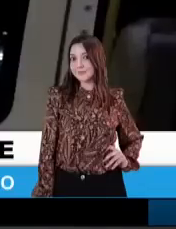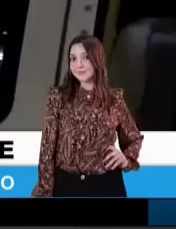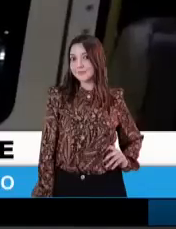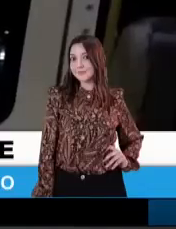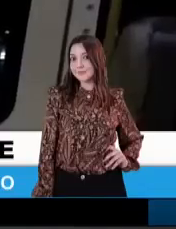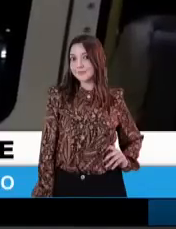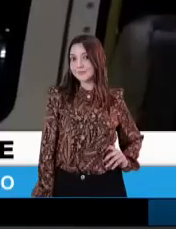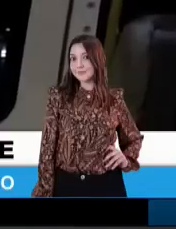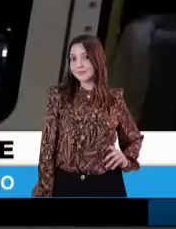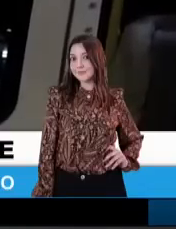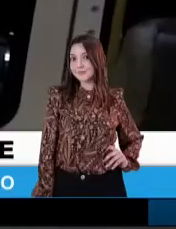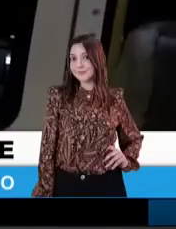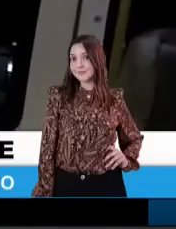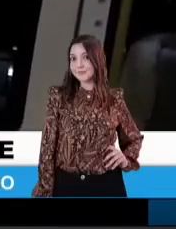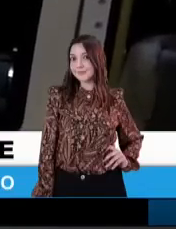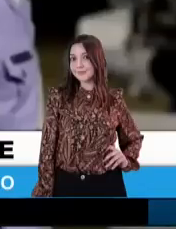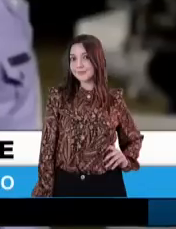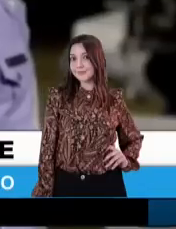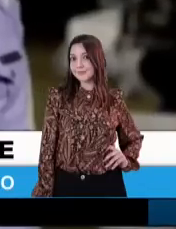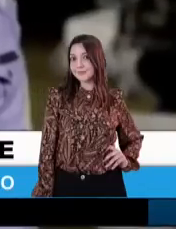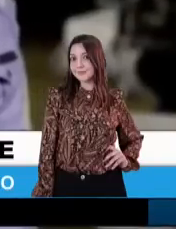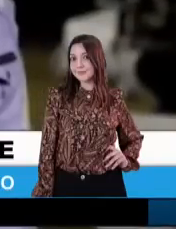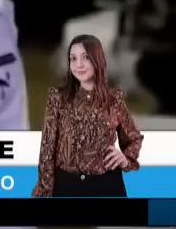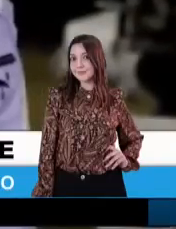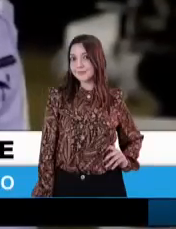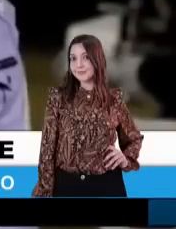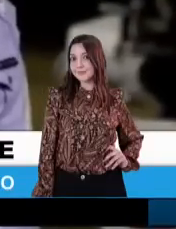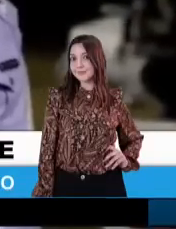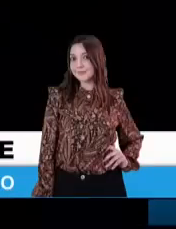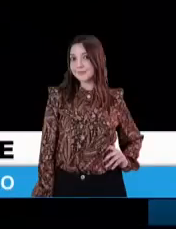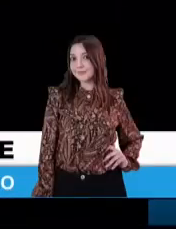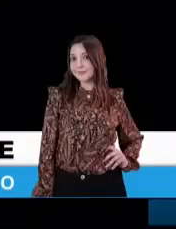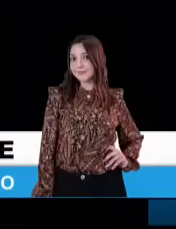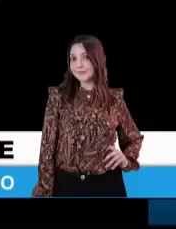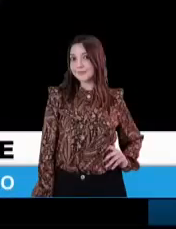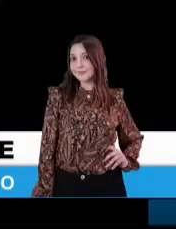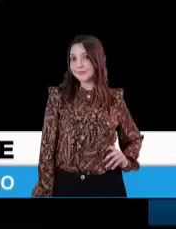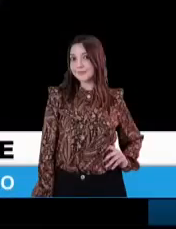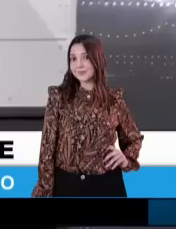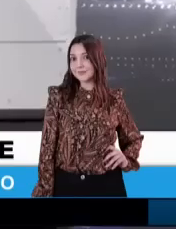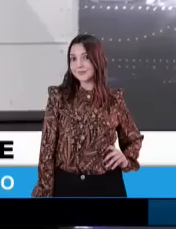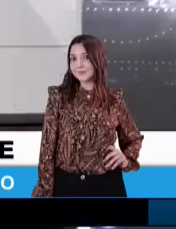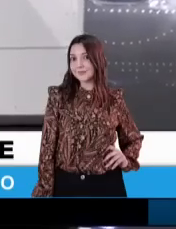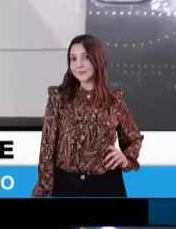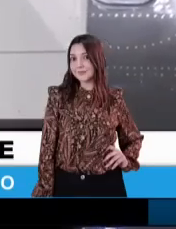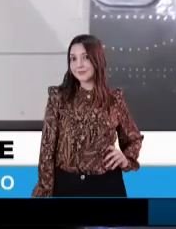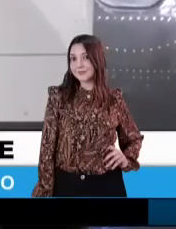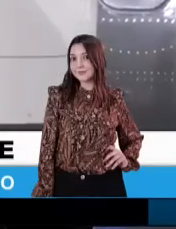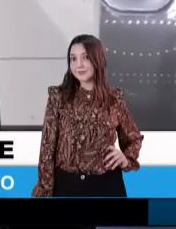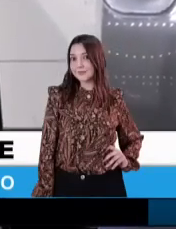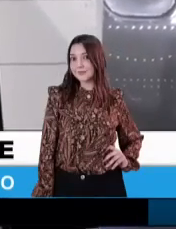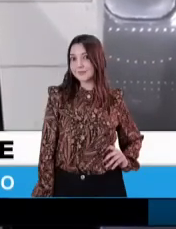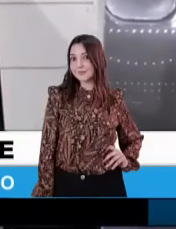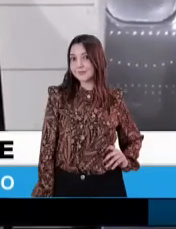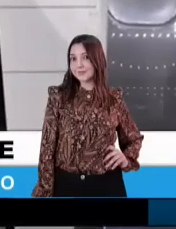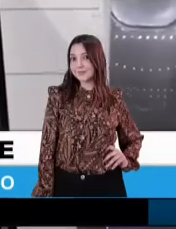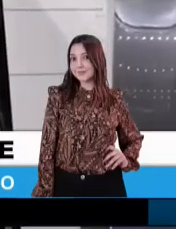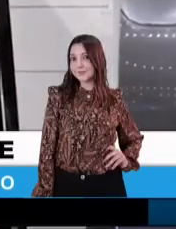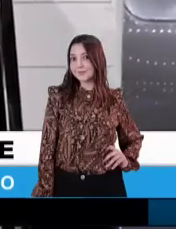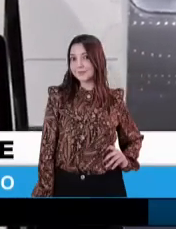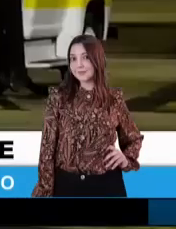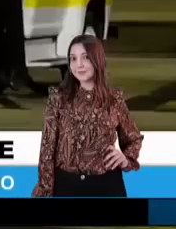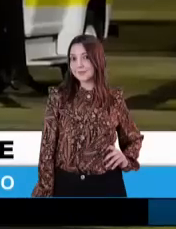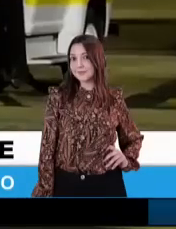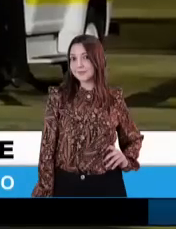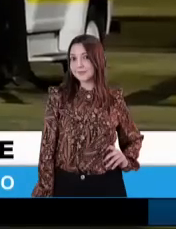palacio. El presidente de Venezuela, Nicolás Maduro, también se encuentra el representante enviado por la